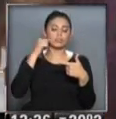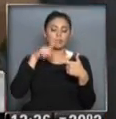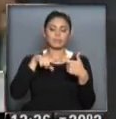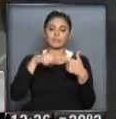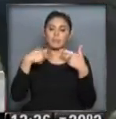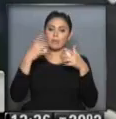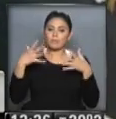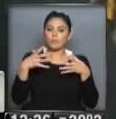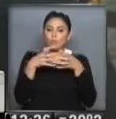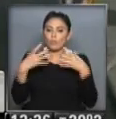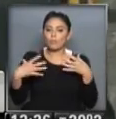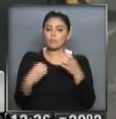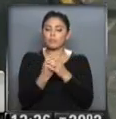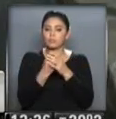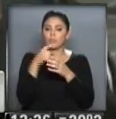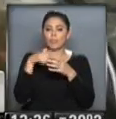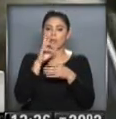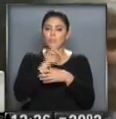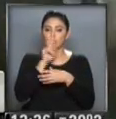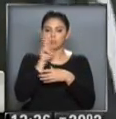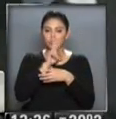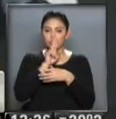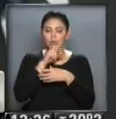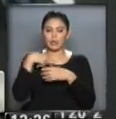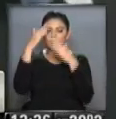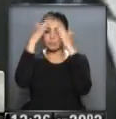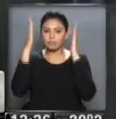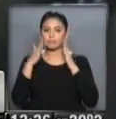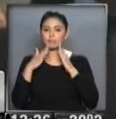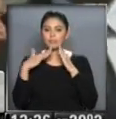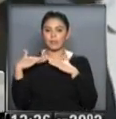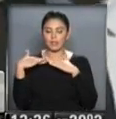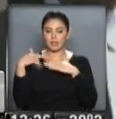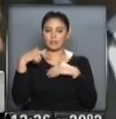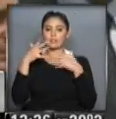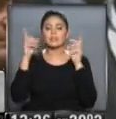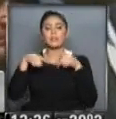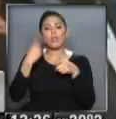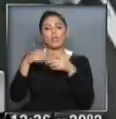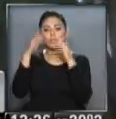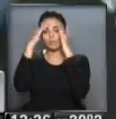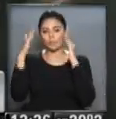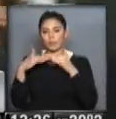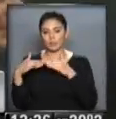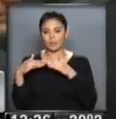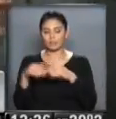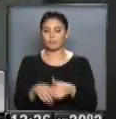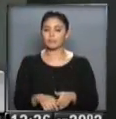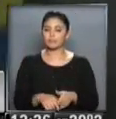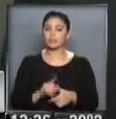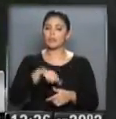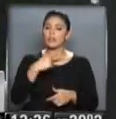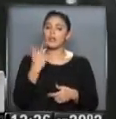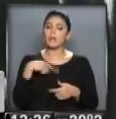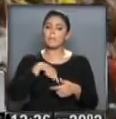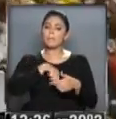de la congregación de las religiosas misioneras de la Bienaventurada Virgen María Inmaculada y de Santa Catalina de Siena. También